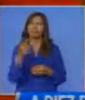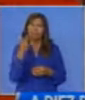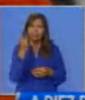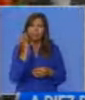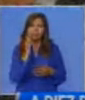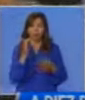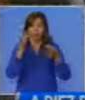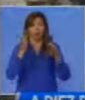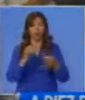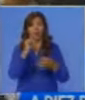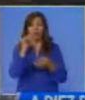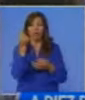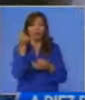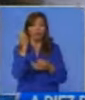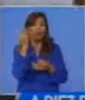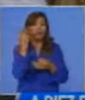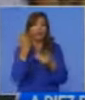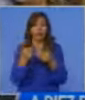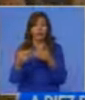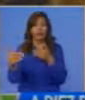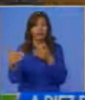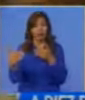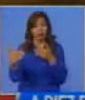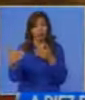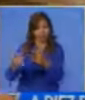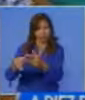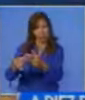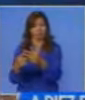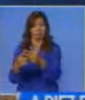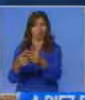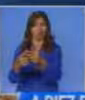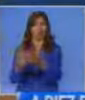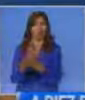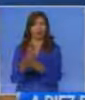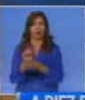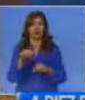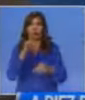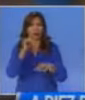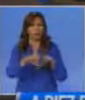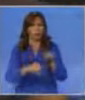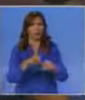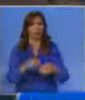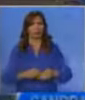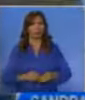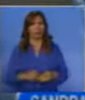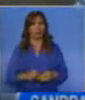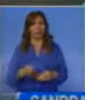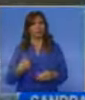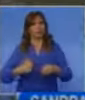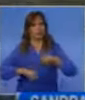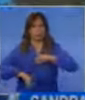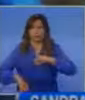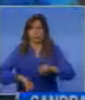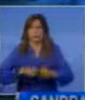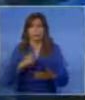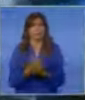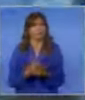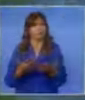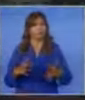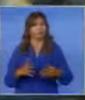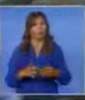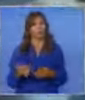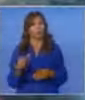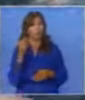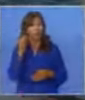10 días de que inicien las clases, algunos no tienen cupos. Tanta humillación para una matrícula, ¿usted cree? Hay otros casos como el de